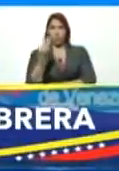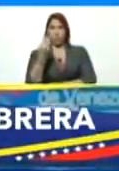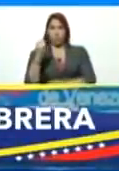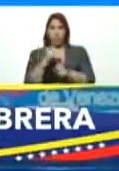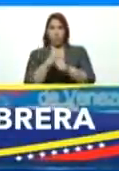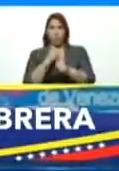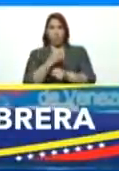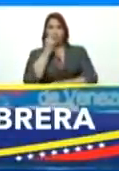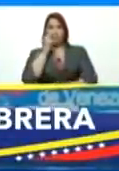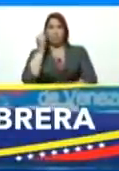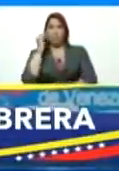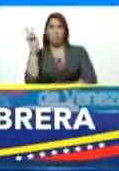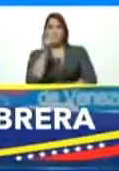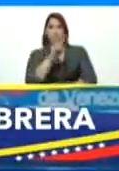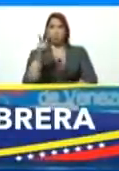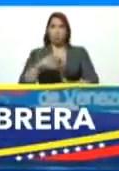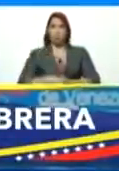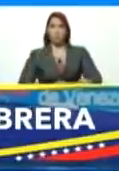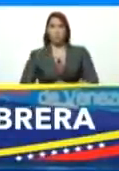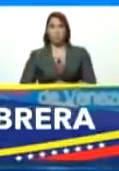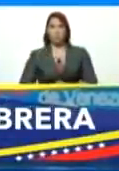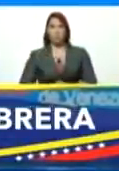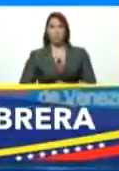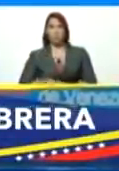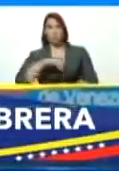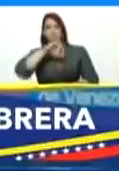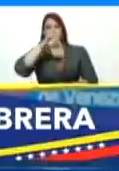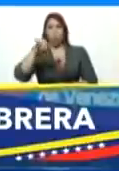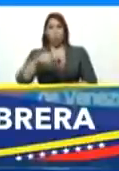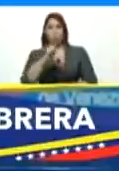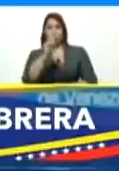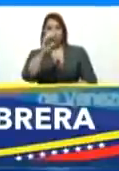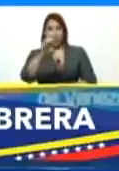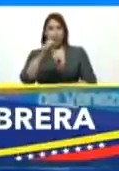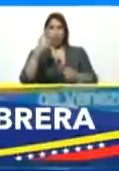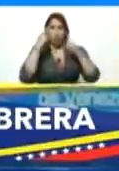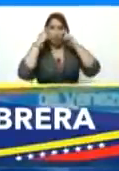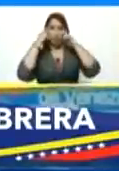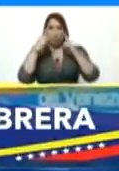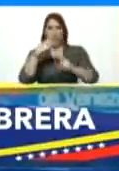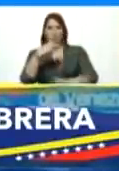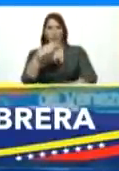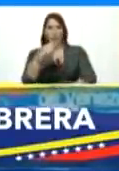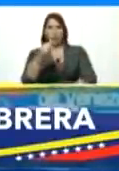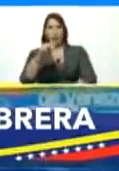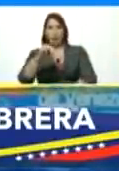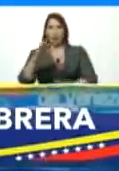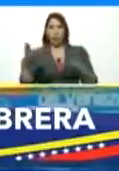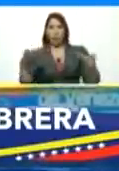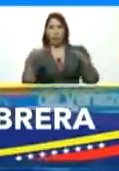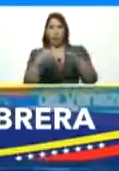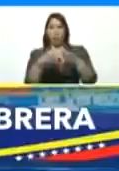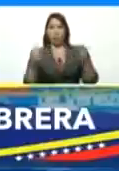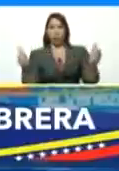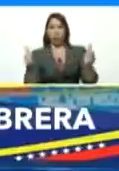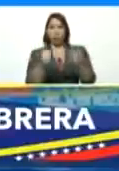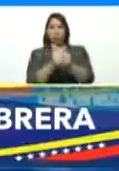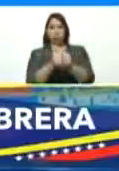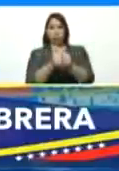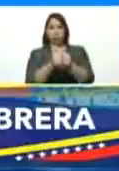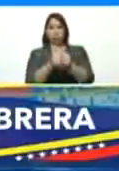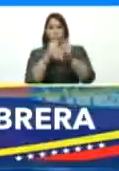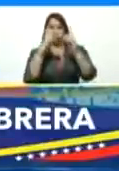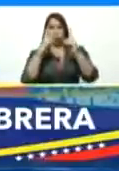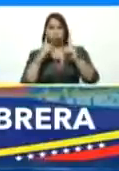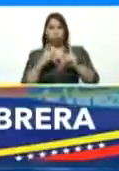trabajadores de venezuela josé chino khan con un conjunto de decisiones